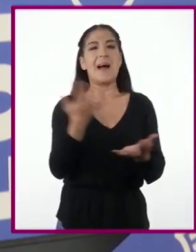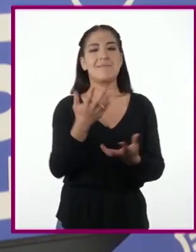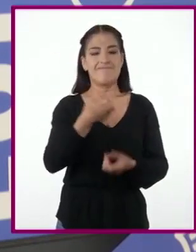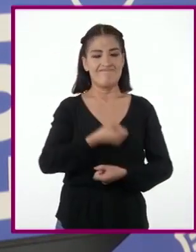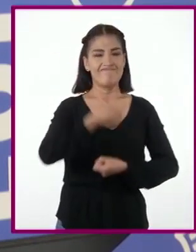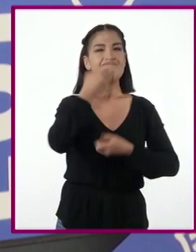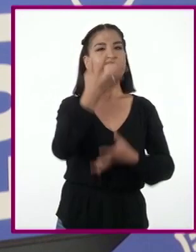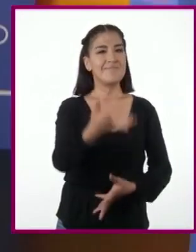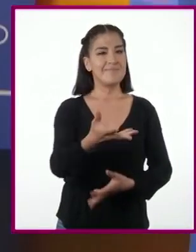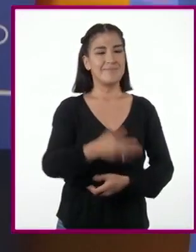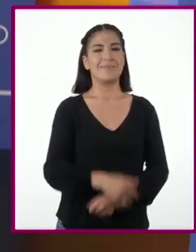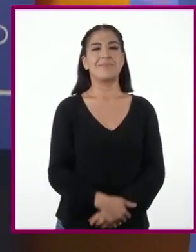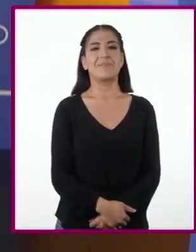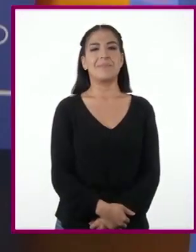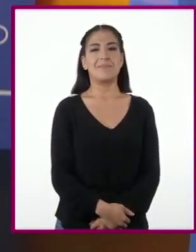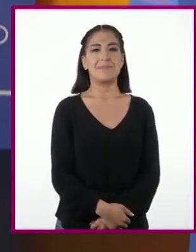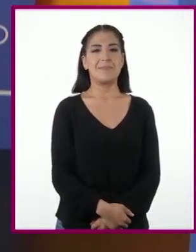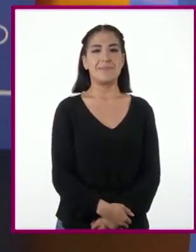que decir.